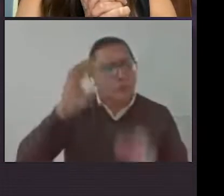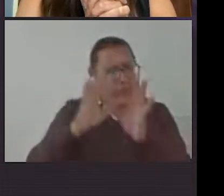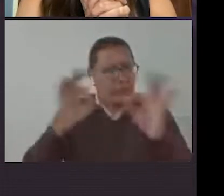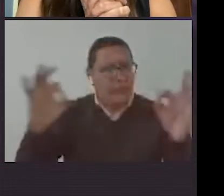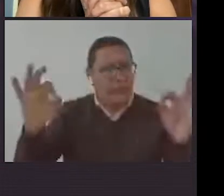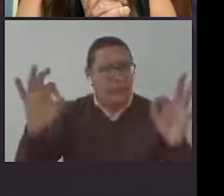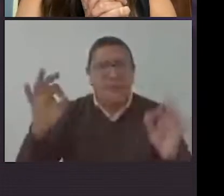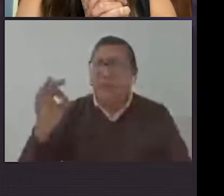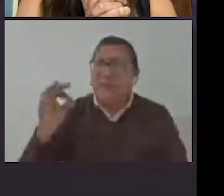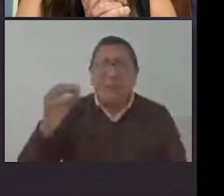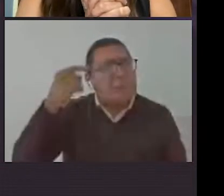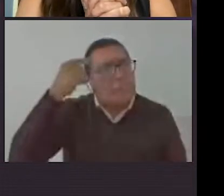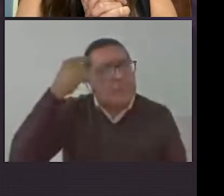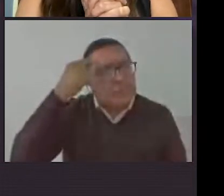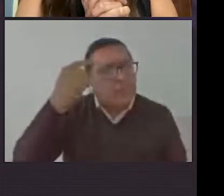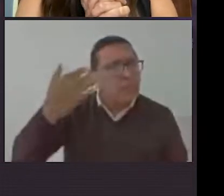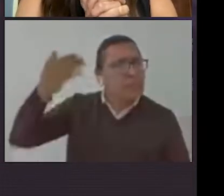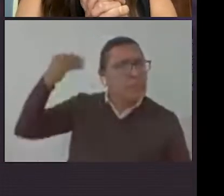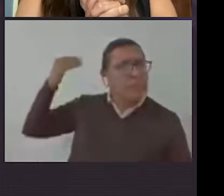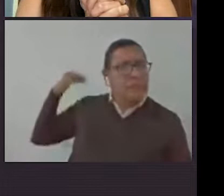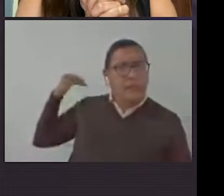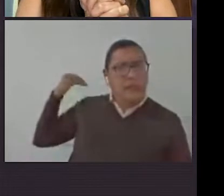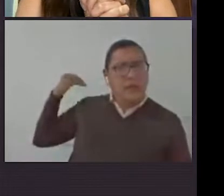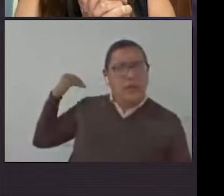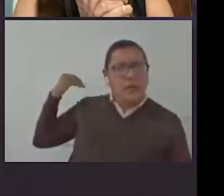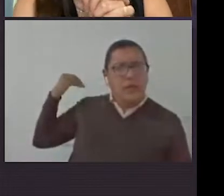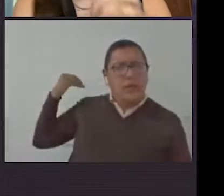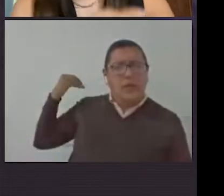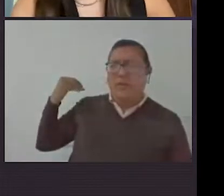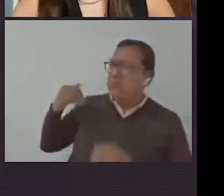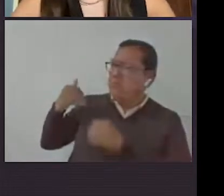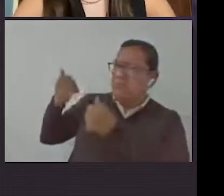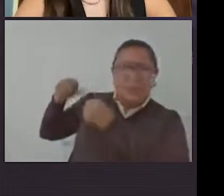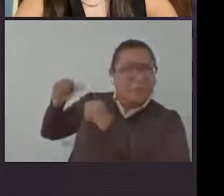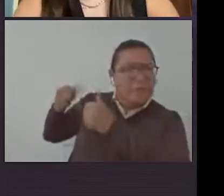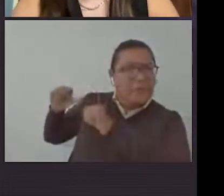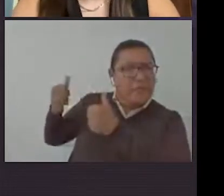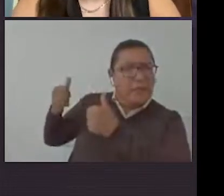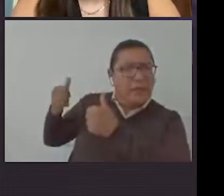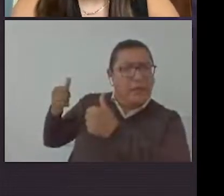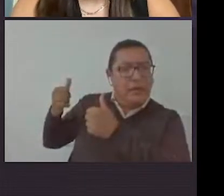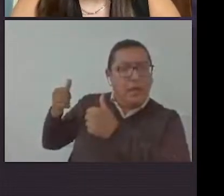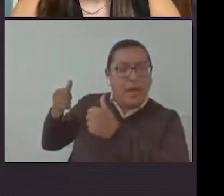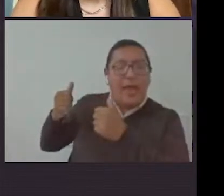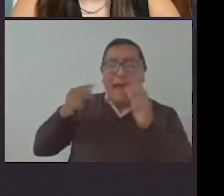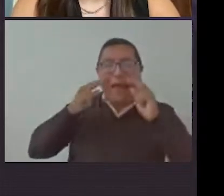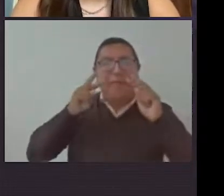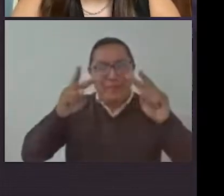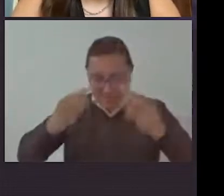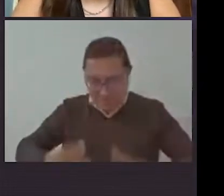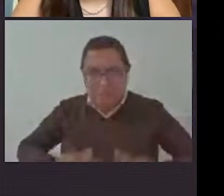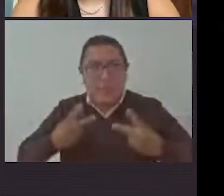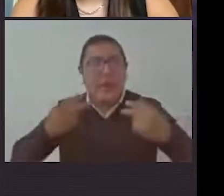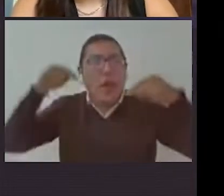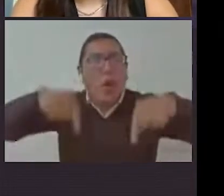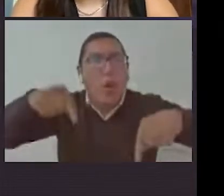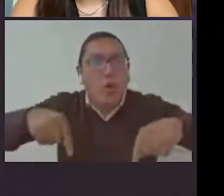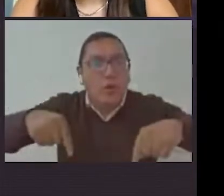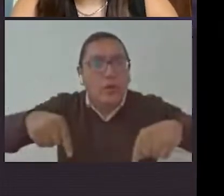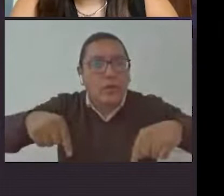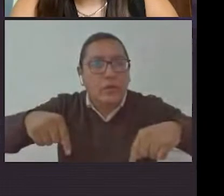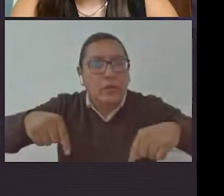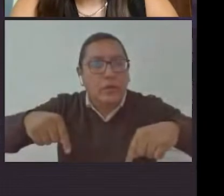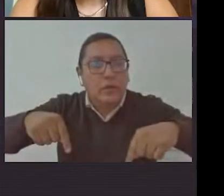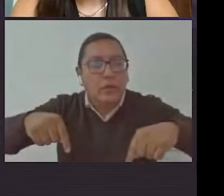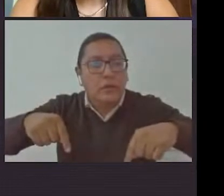observa tu vida hoy. Si quieres saber cómo será tu vida en el futuro, observa tus